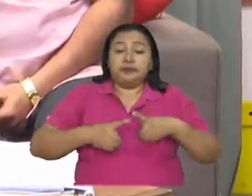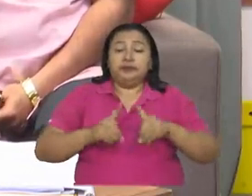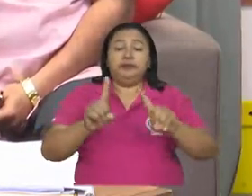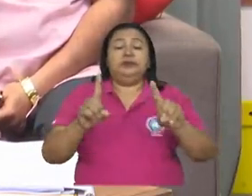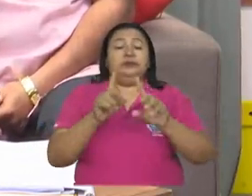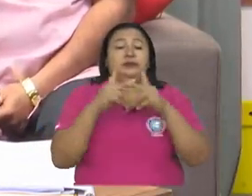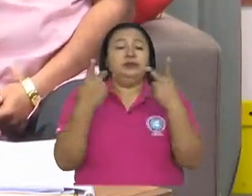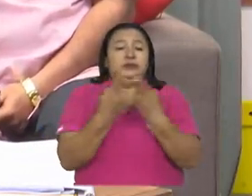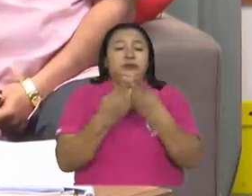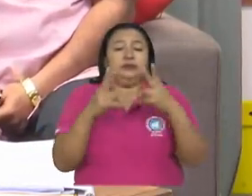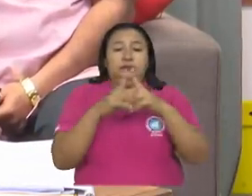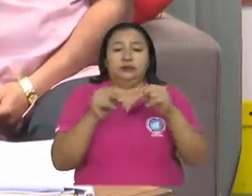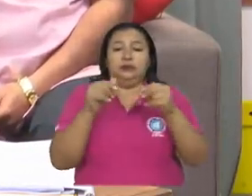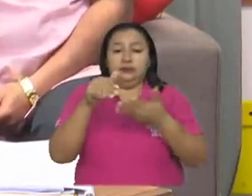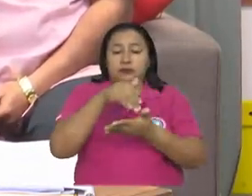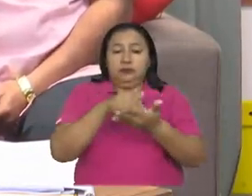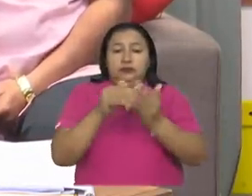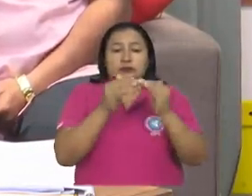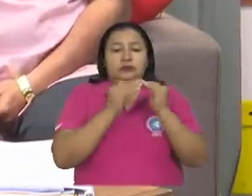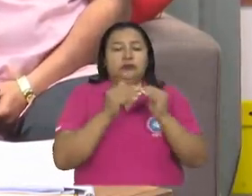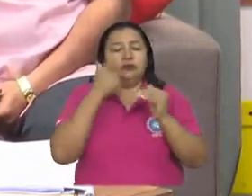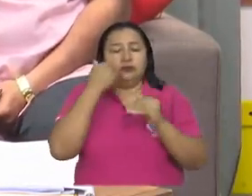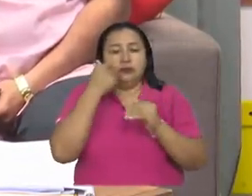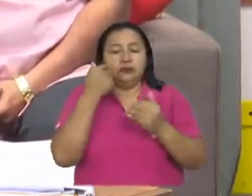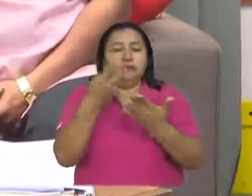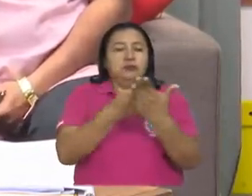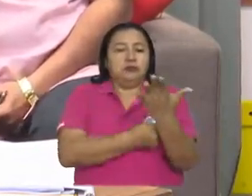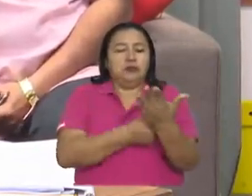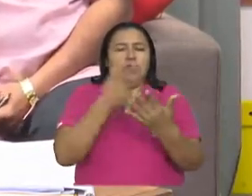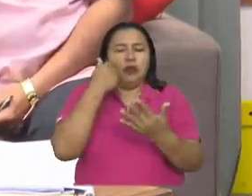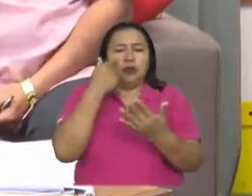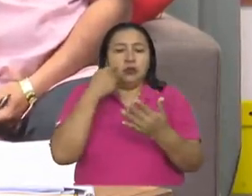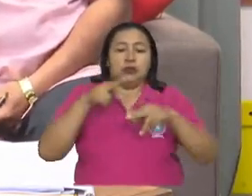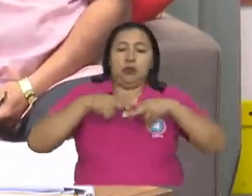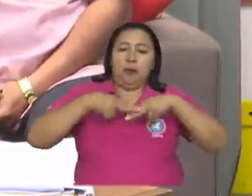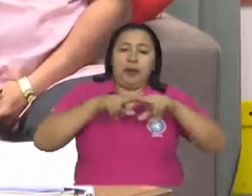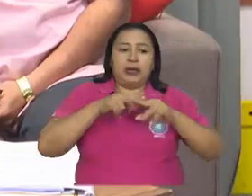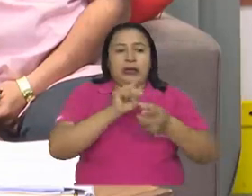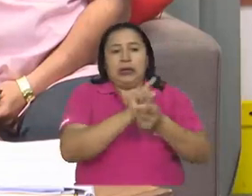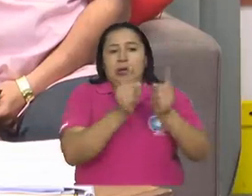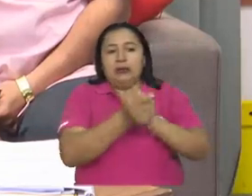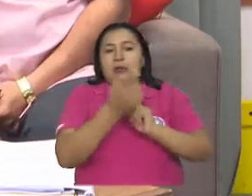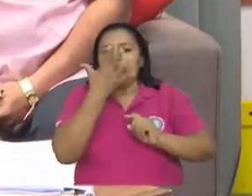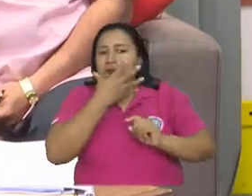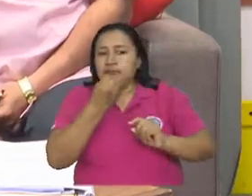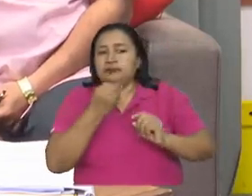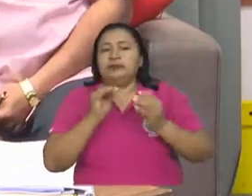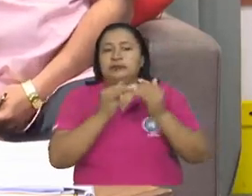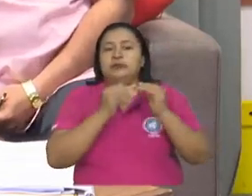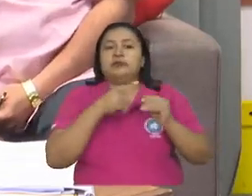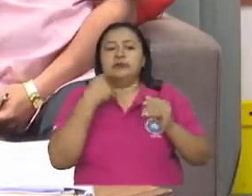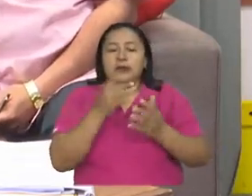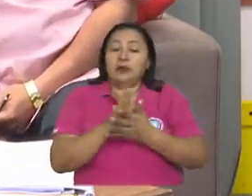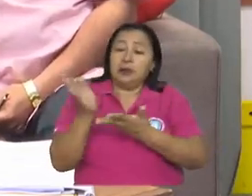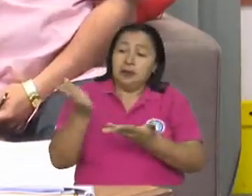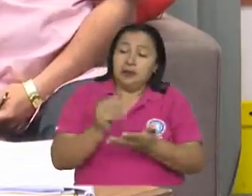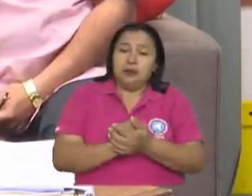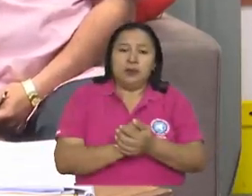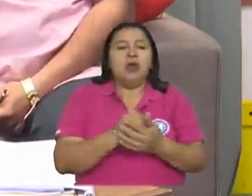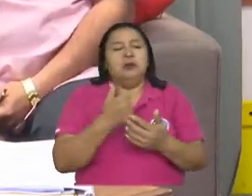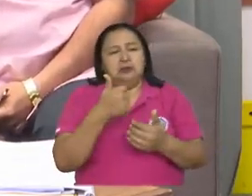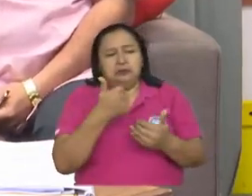Entre esa dinámica, conocer esos proyectos como los parques que han transformado la realidad de nuestra capital. Bienvenido. Bueno, muchas